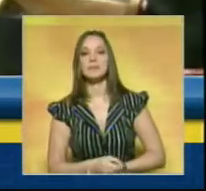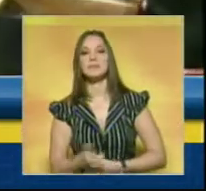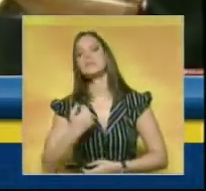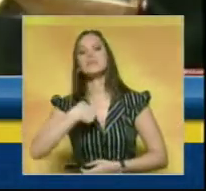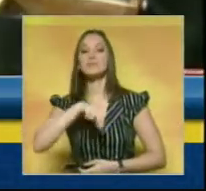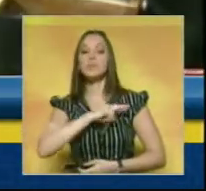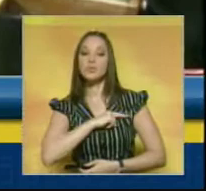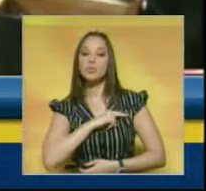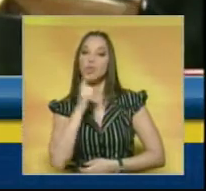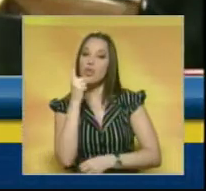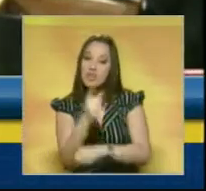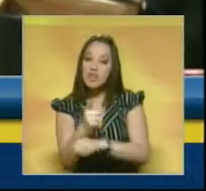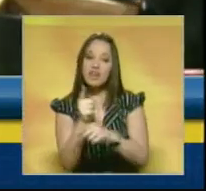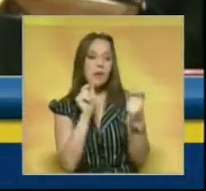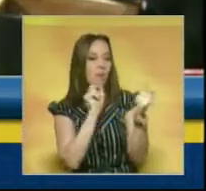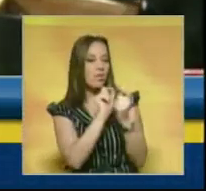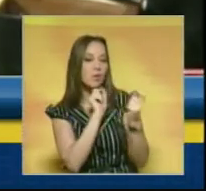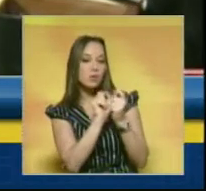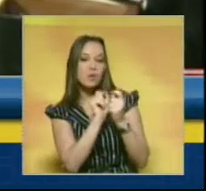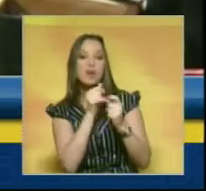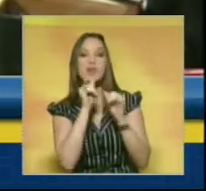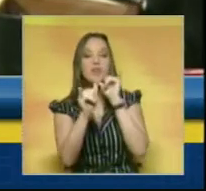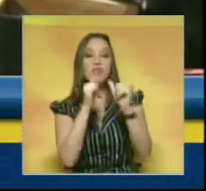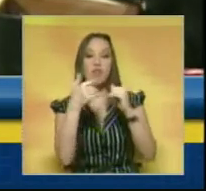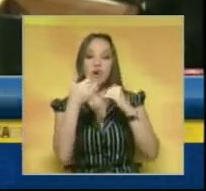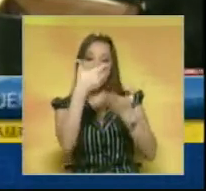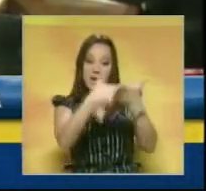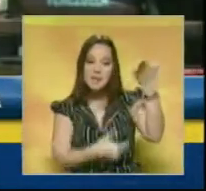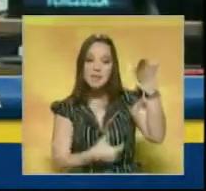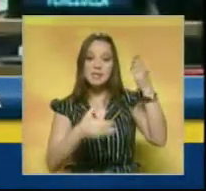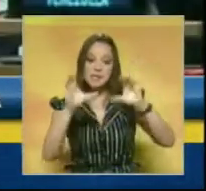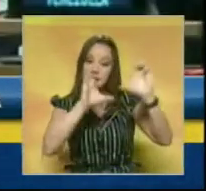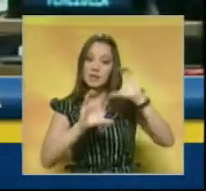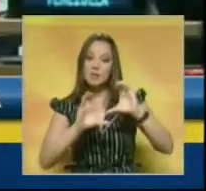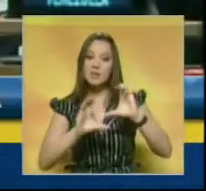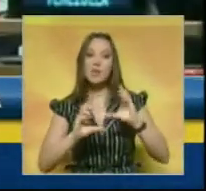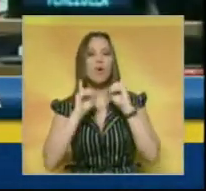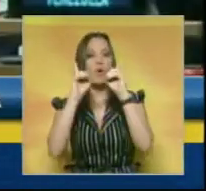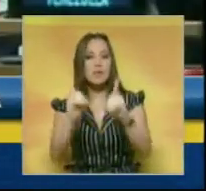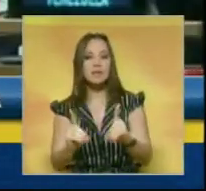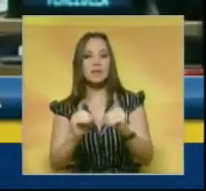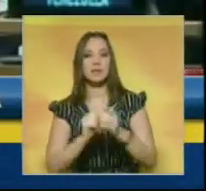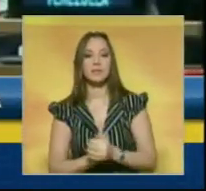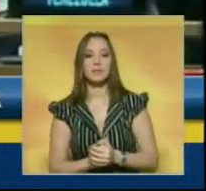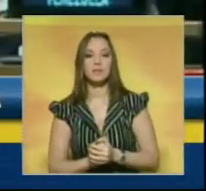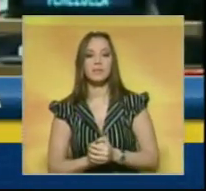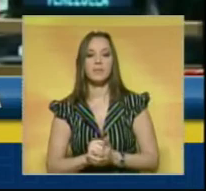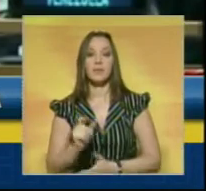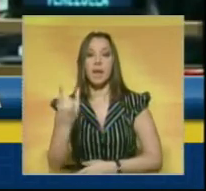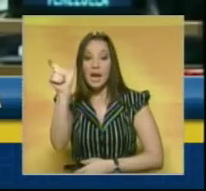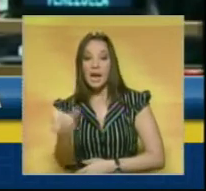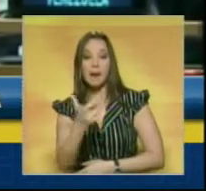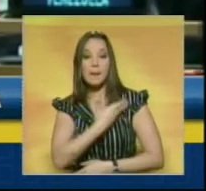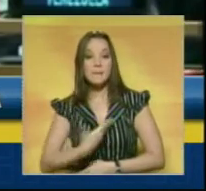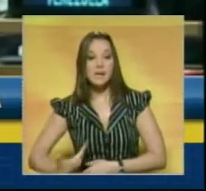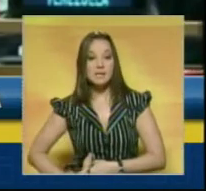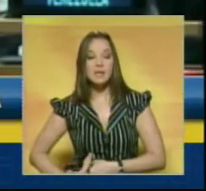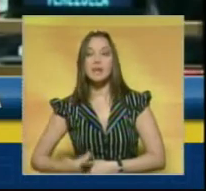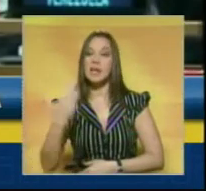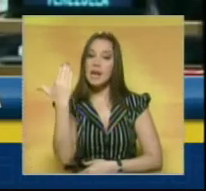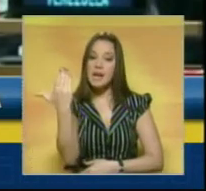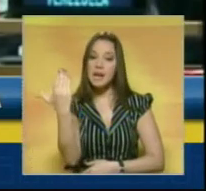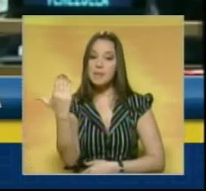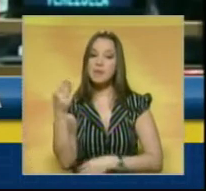Deberíamos estar discutiendo los informes científicos aquí y tomando decisiones. El primer mandatario nacional exigió una vez más a Estados